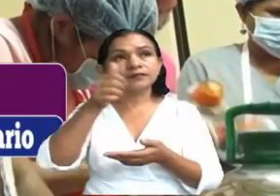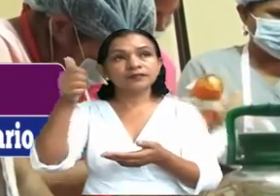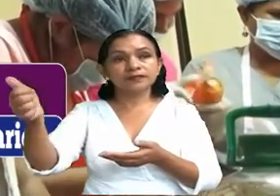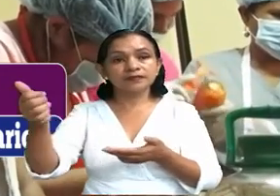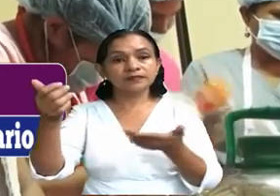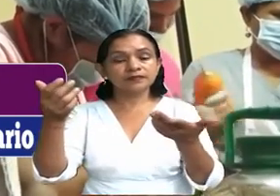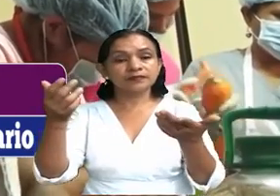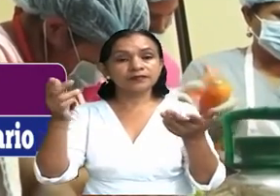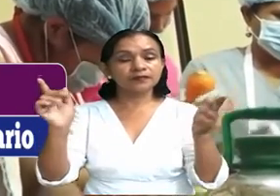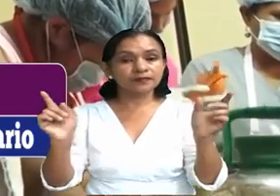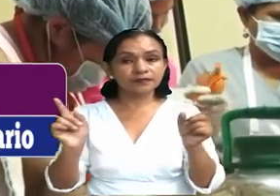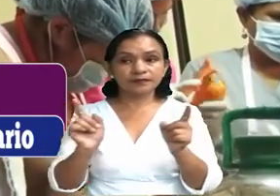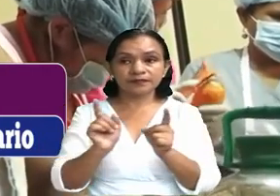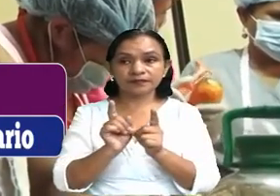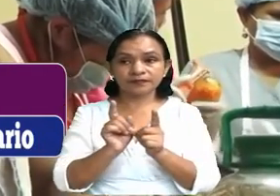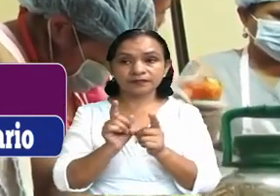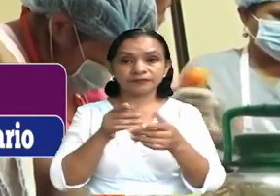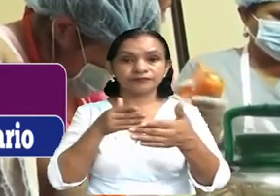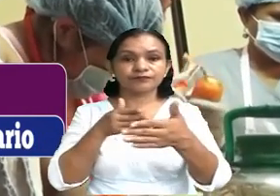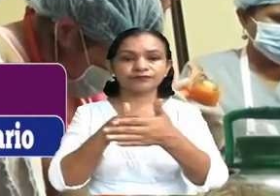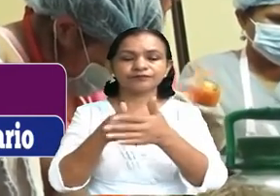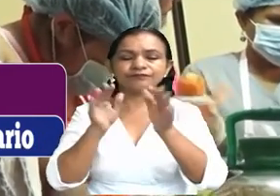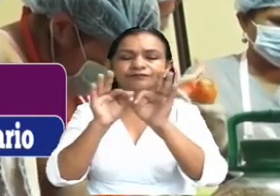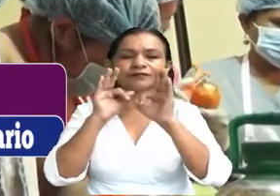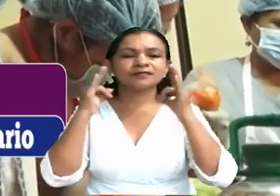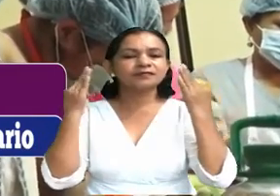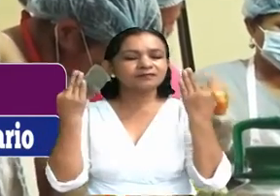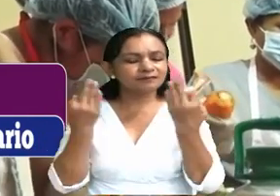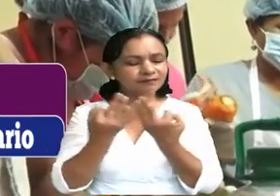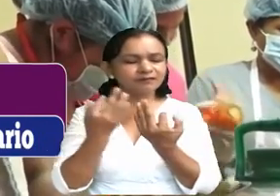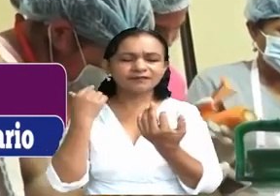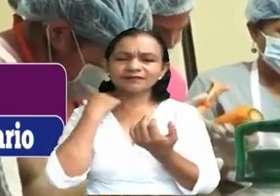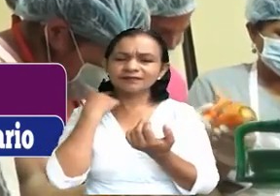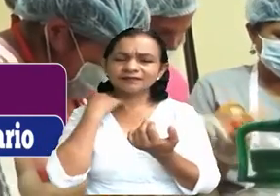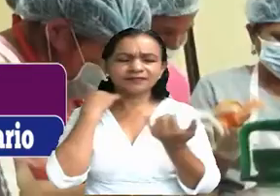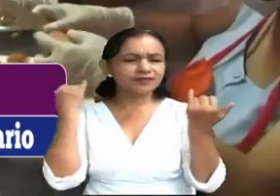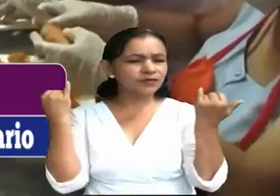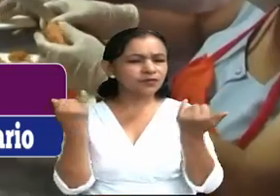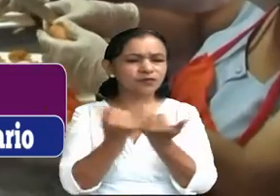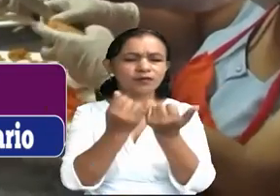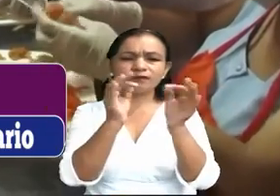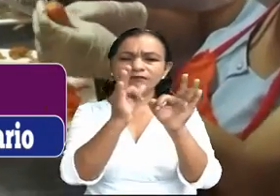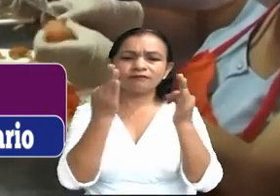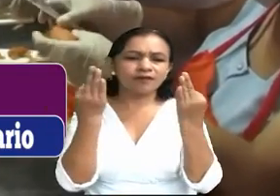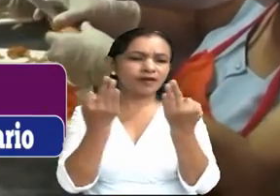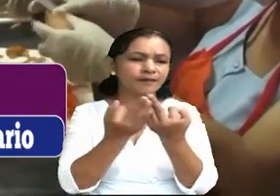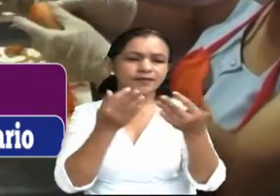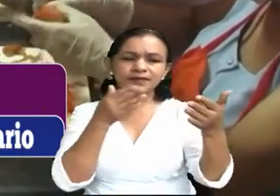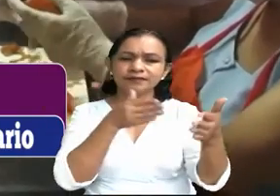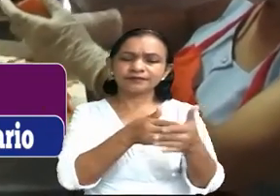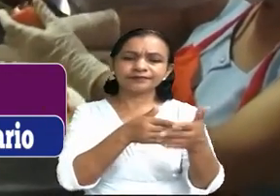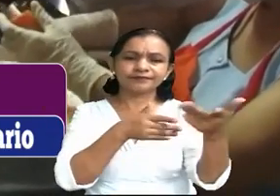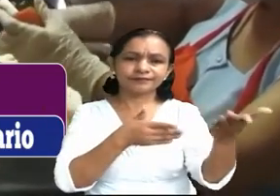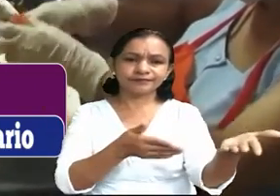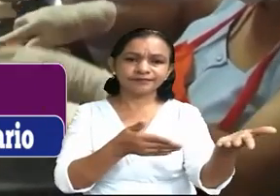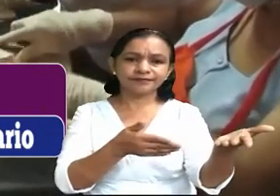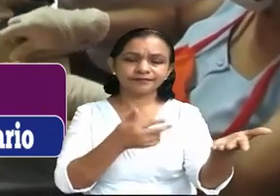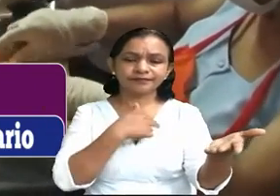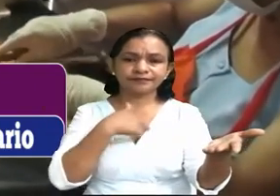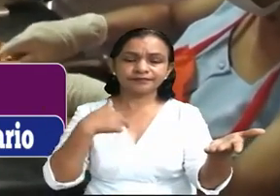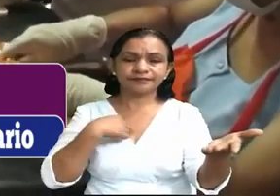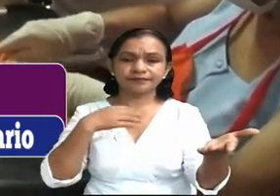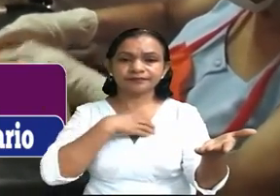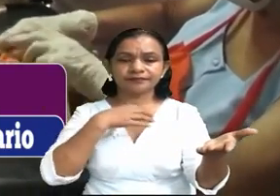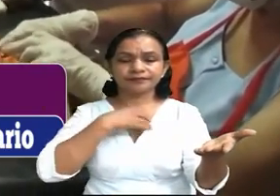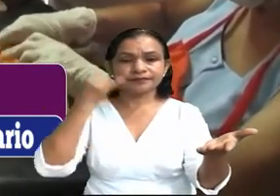nos encontramos con la gran barrera de la familia, porque a veces la barrera de la familia y todavía las